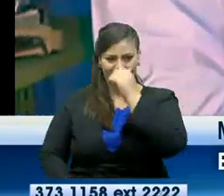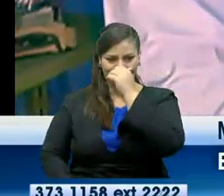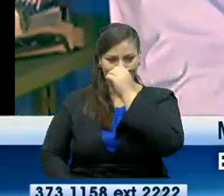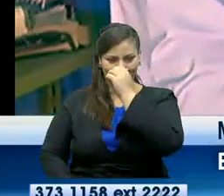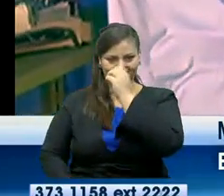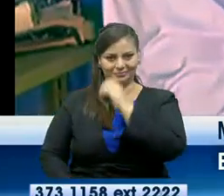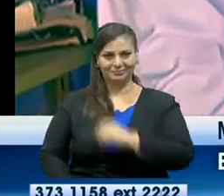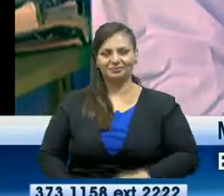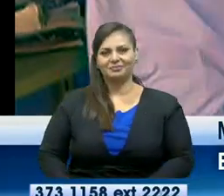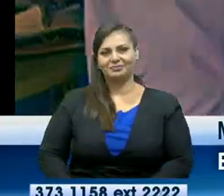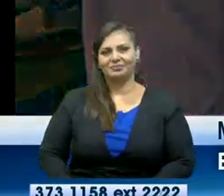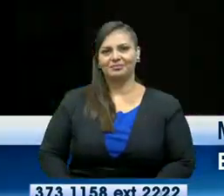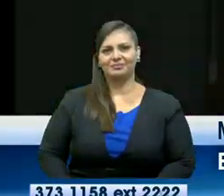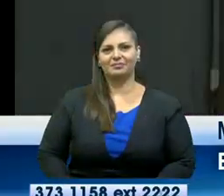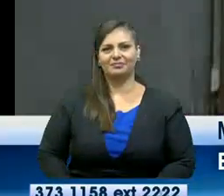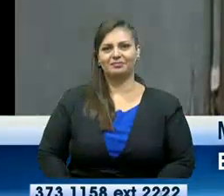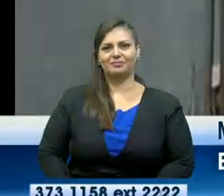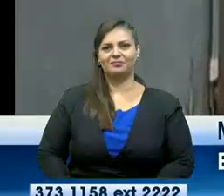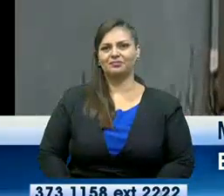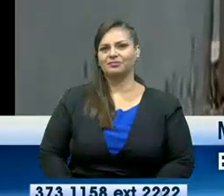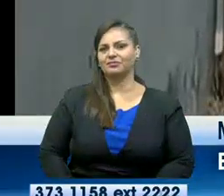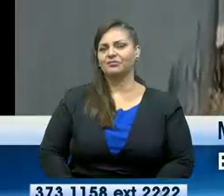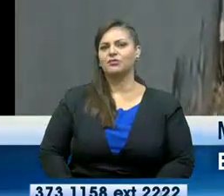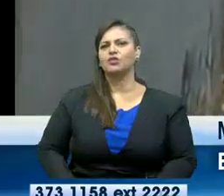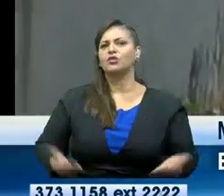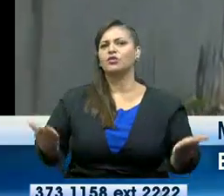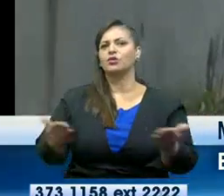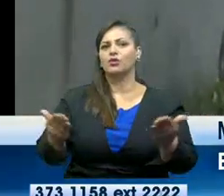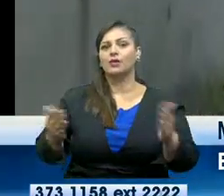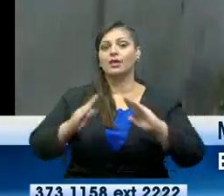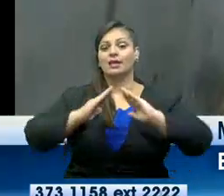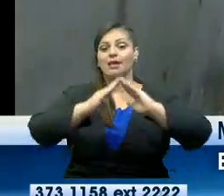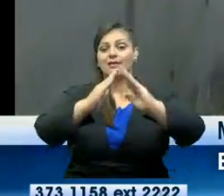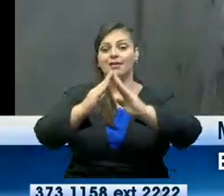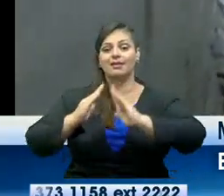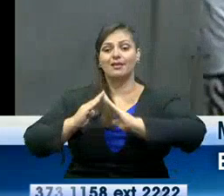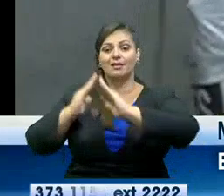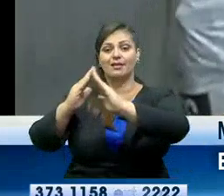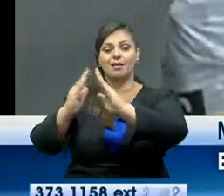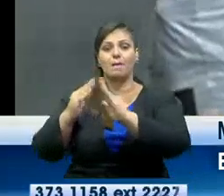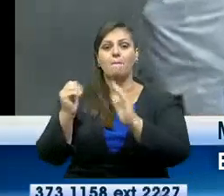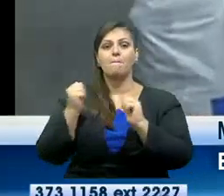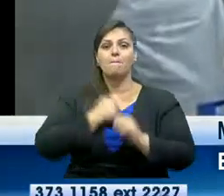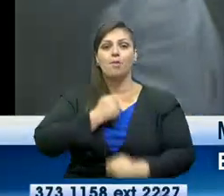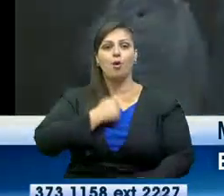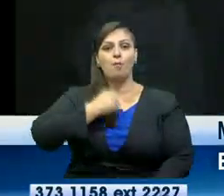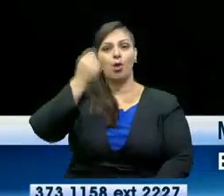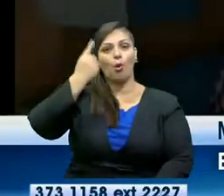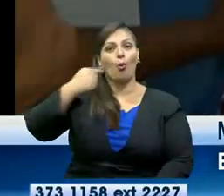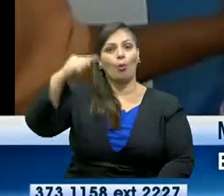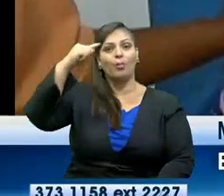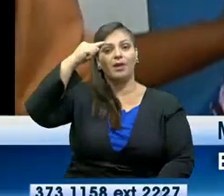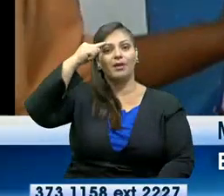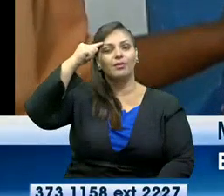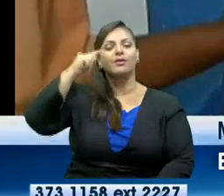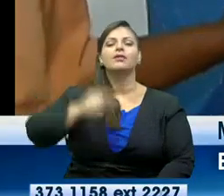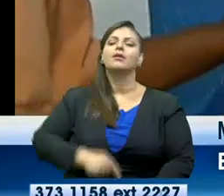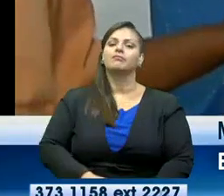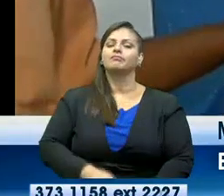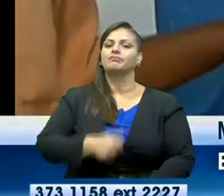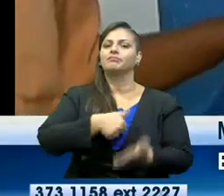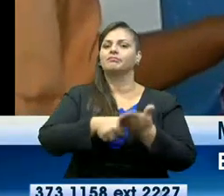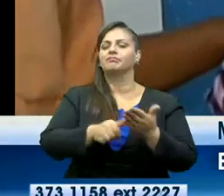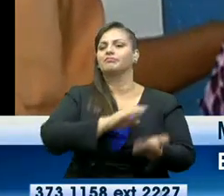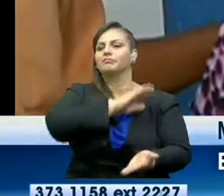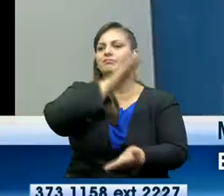Llegaron hasta la vivienda de esta familia en Socio Vivienda 2 al noroeste de Guayaquil, cargados de ayuda. Sí, una sorpresa que no